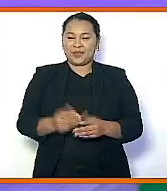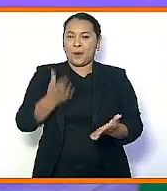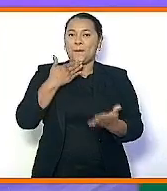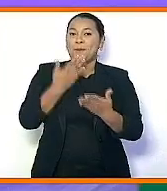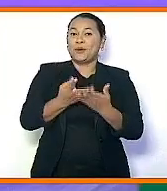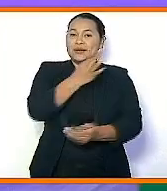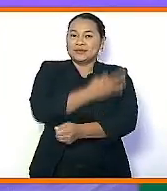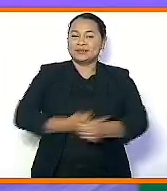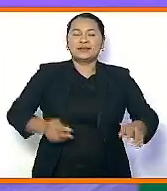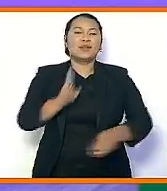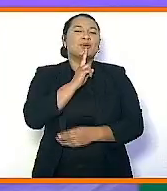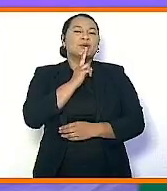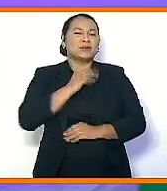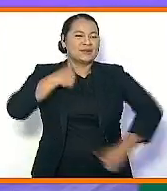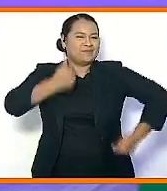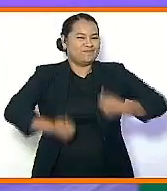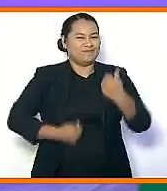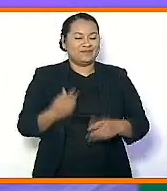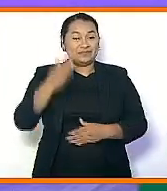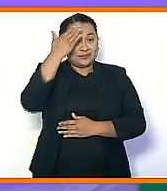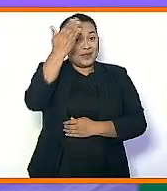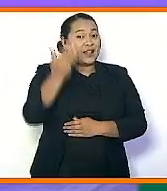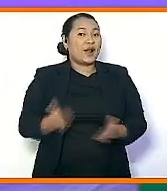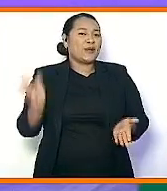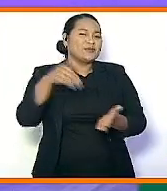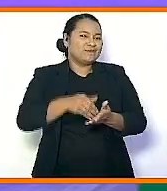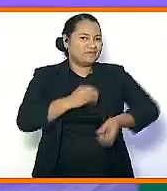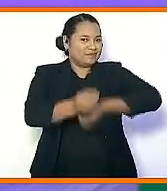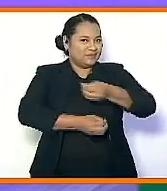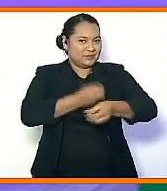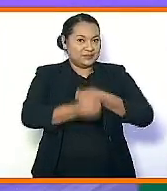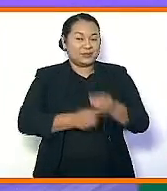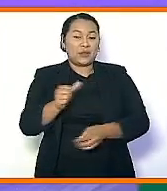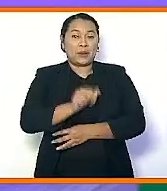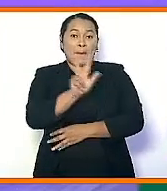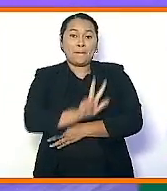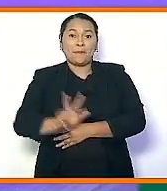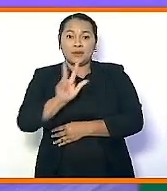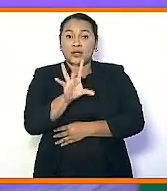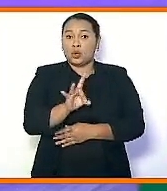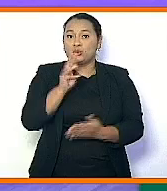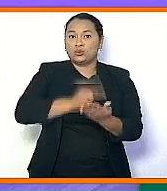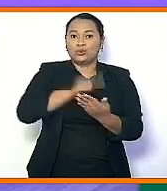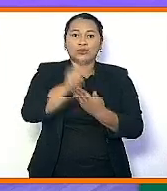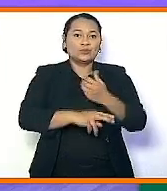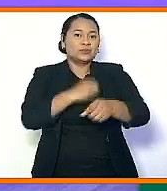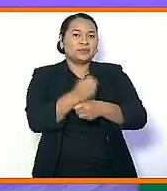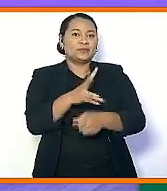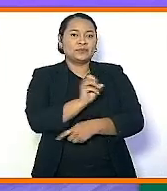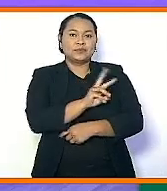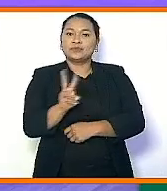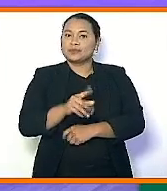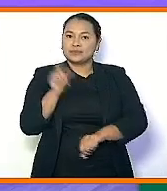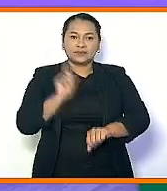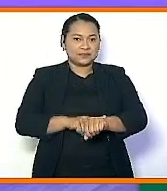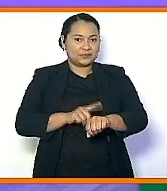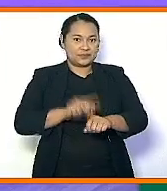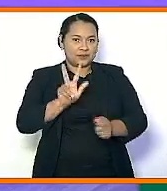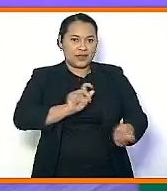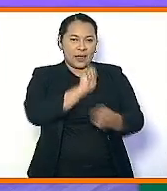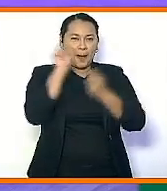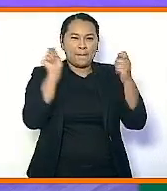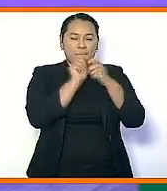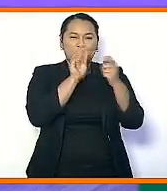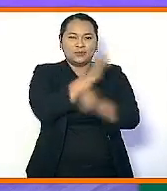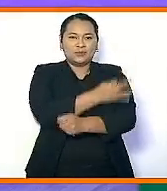Buenas tardes, Honduras. Qué alegría poderlos saludar en un sorteo más. Hoy es martes 8 de noviembre del año 2022 y el reloj marca las 3 en punto